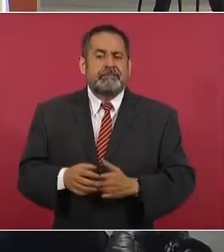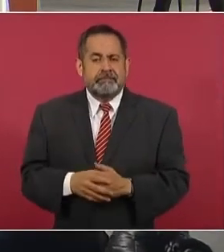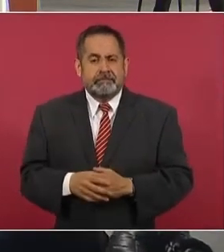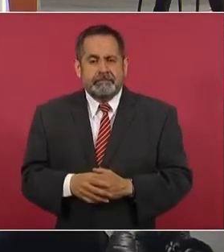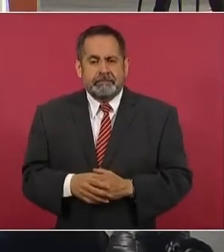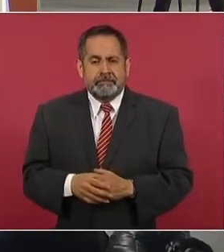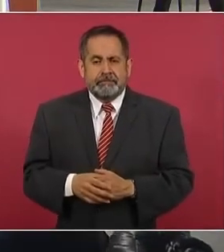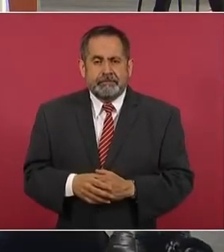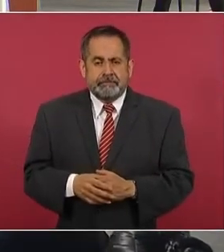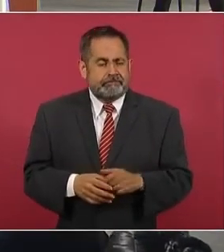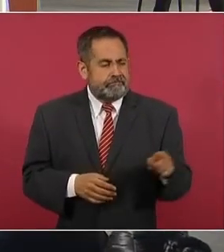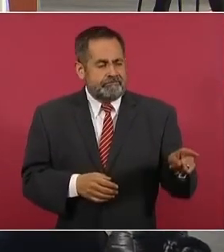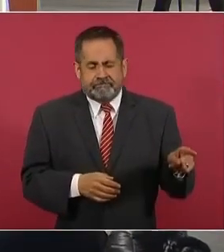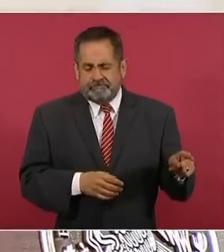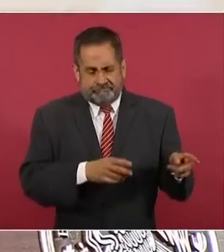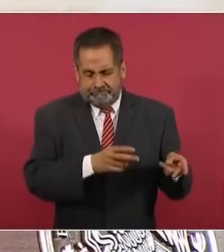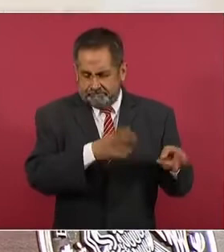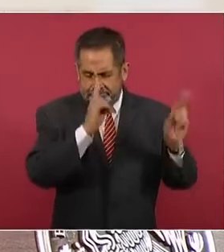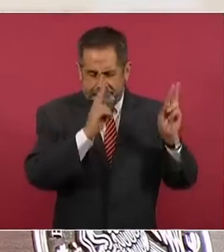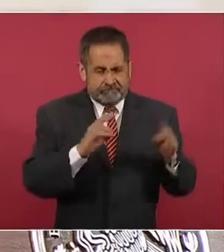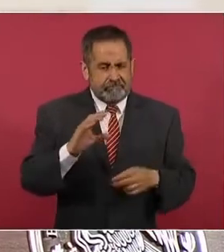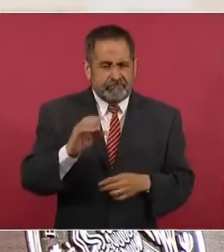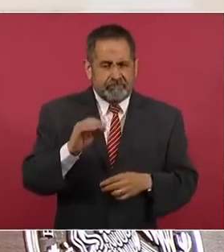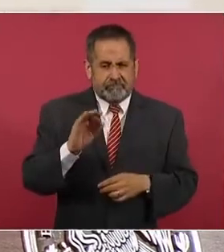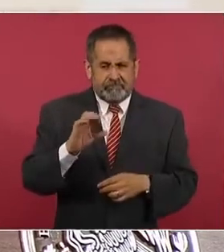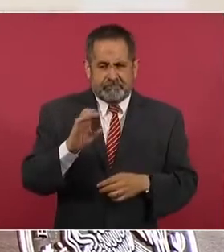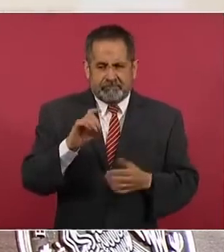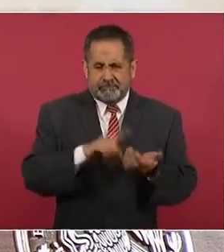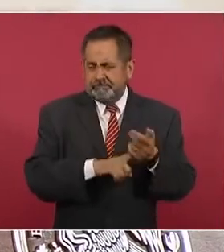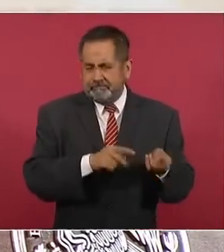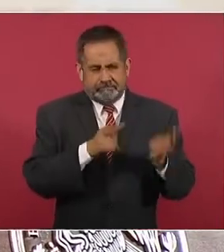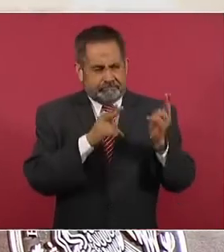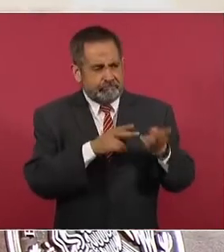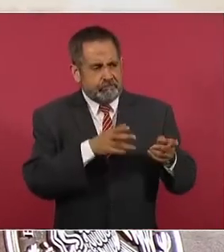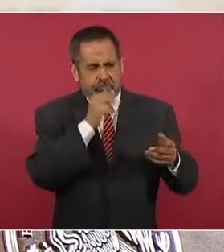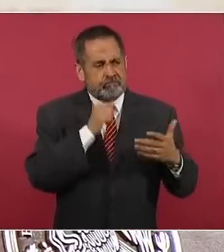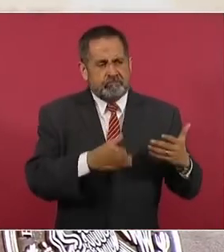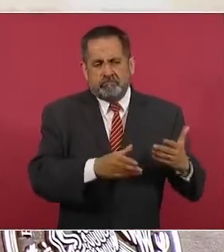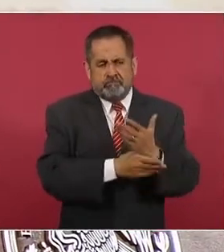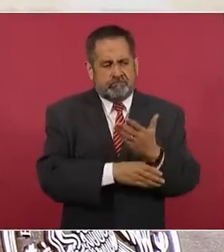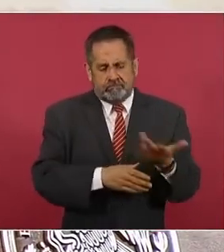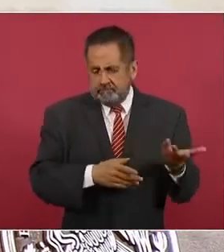de que no tiene facultad